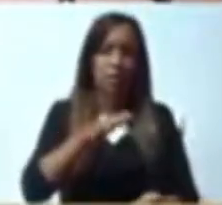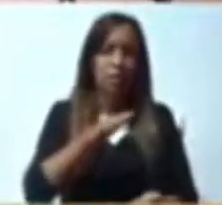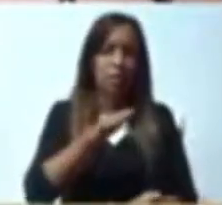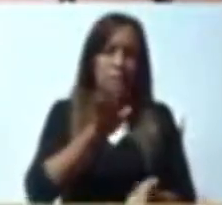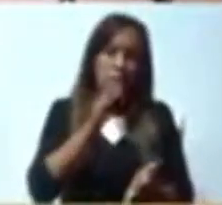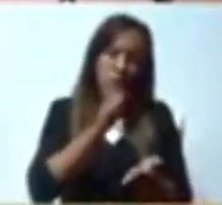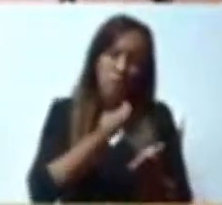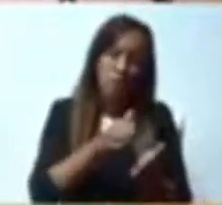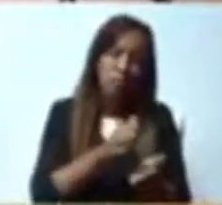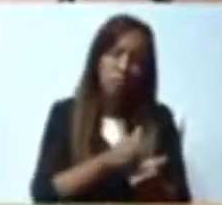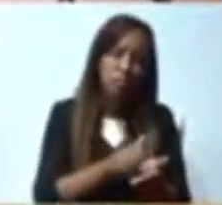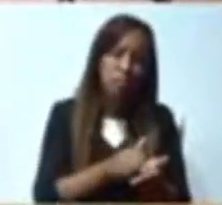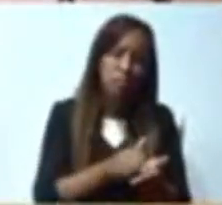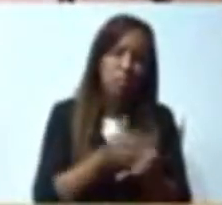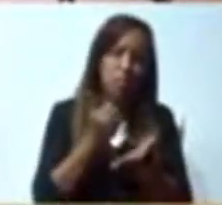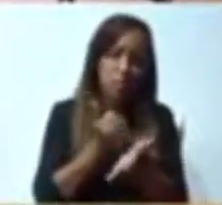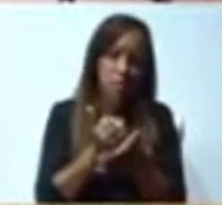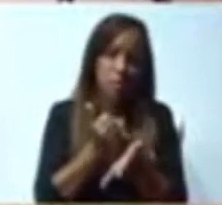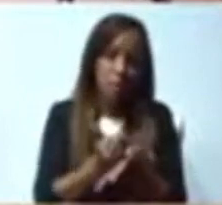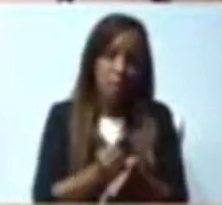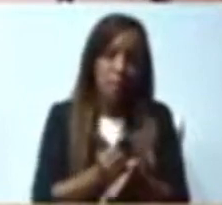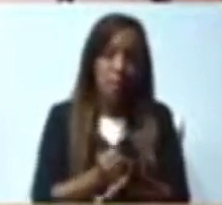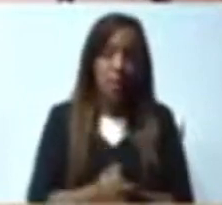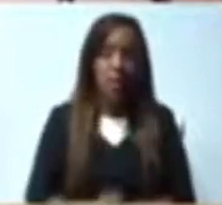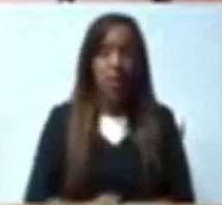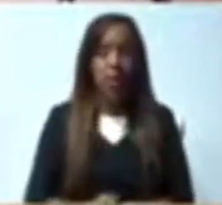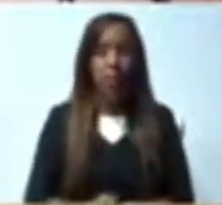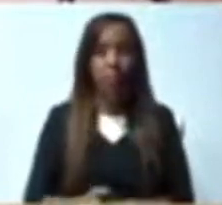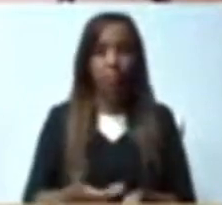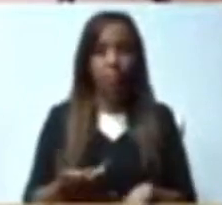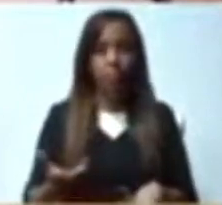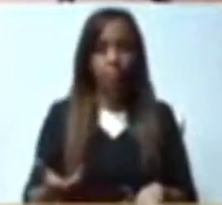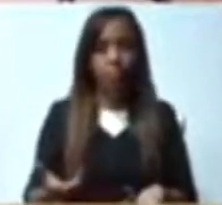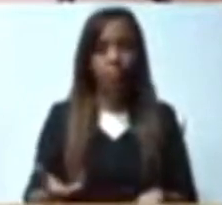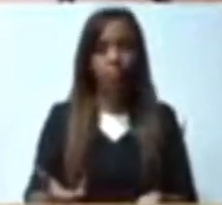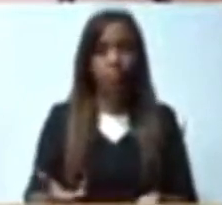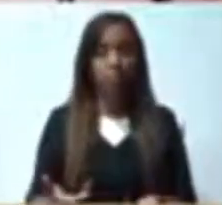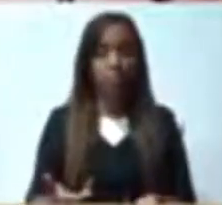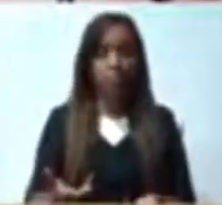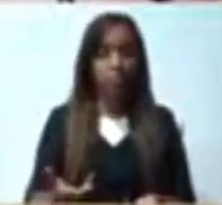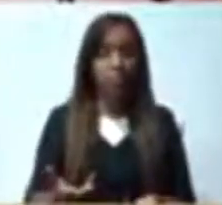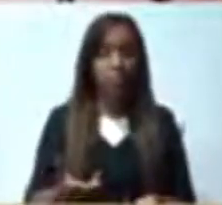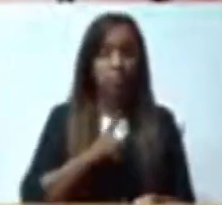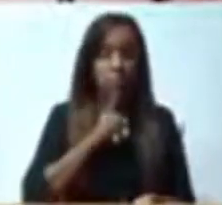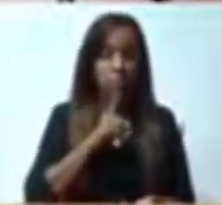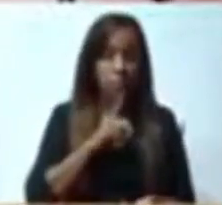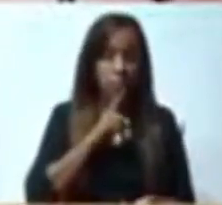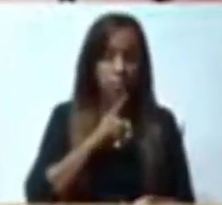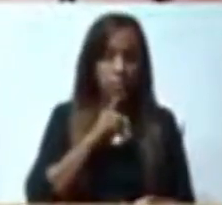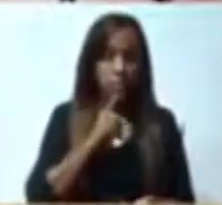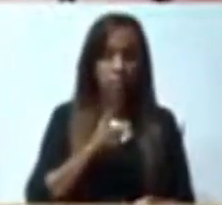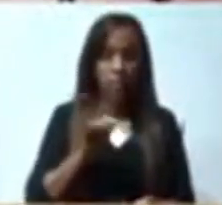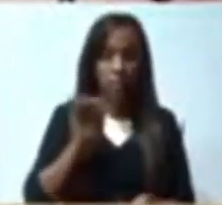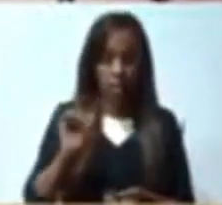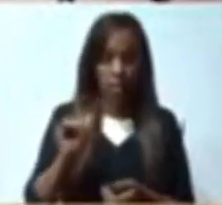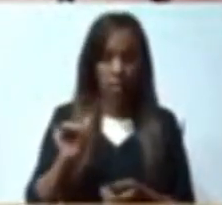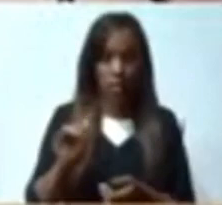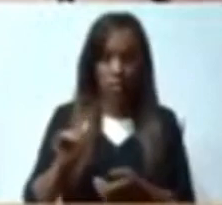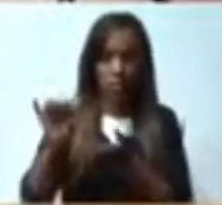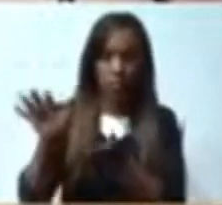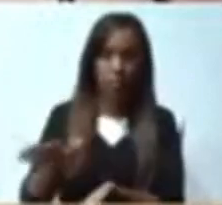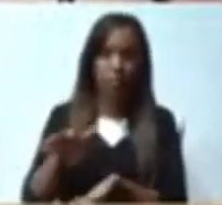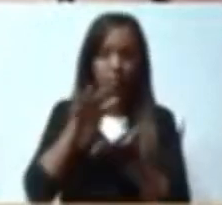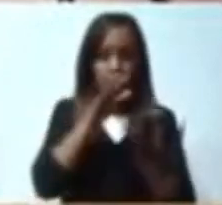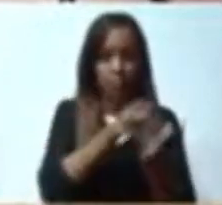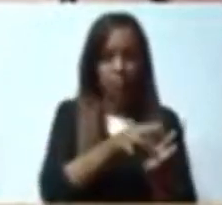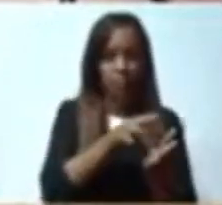que se haga un paquete de reducirlo, de hacer la amnistía, pero que esté combinado con reducir